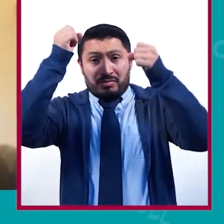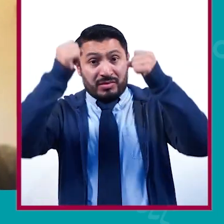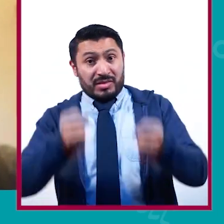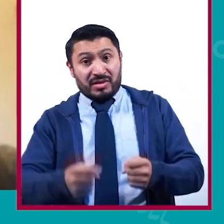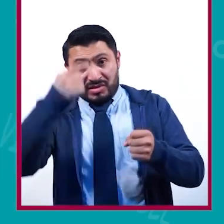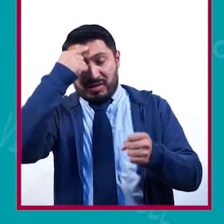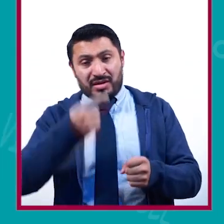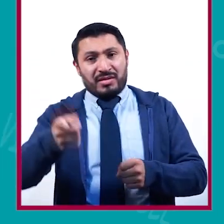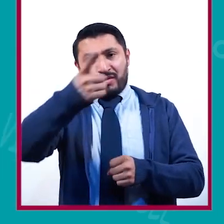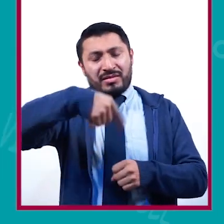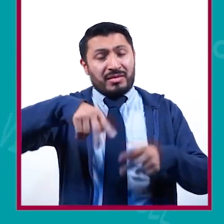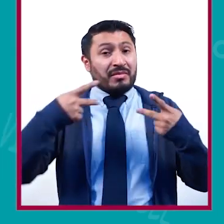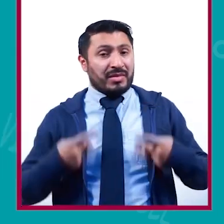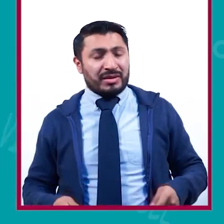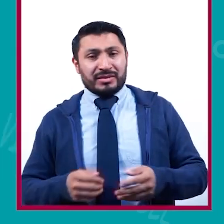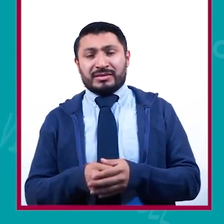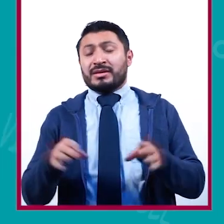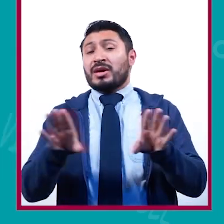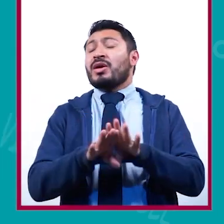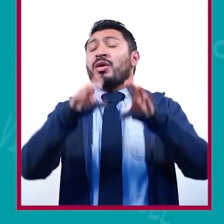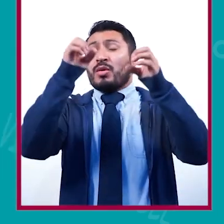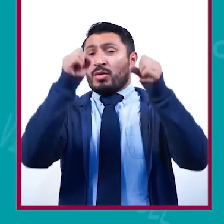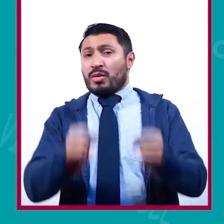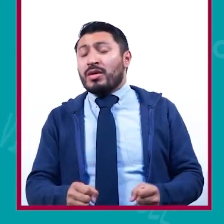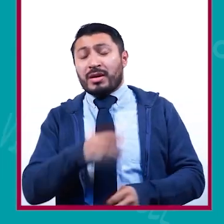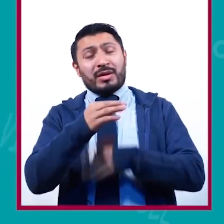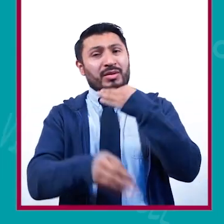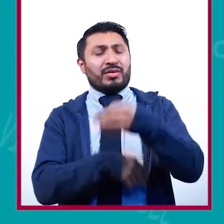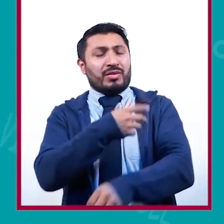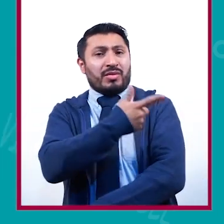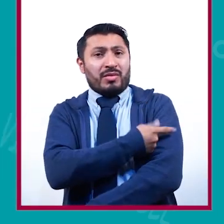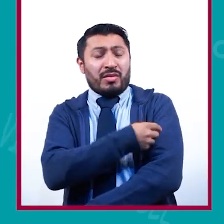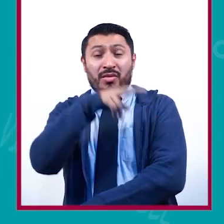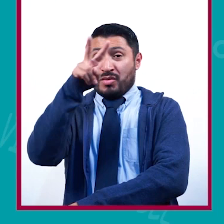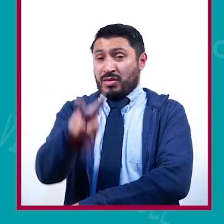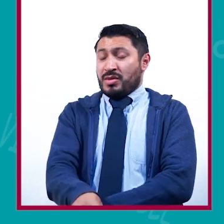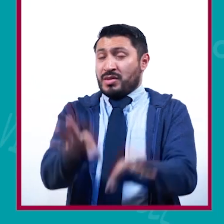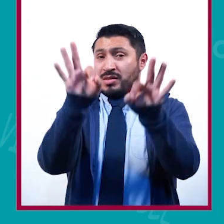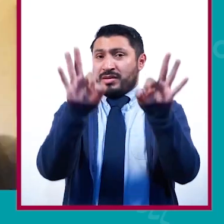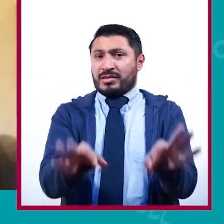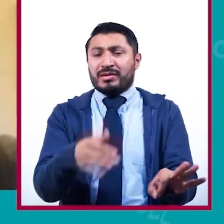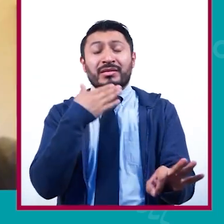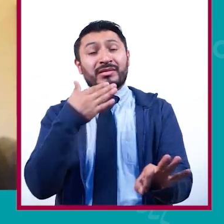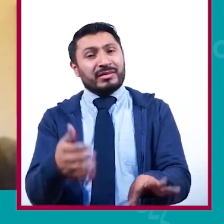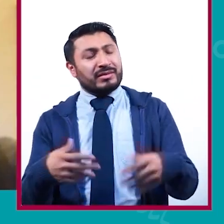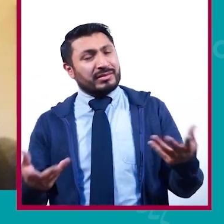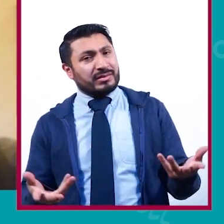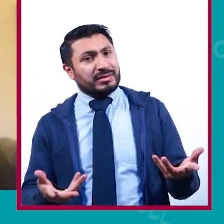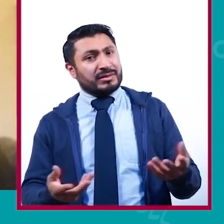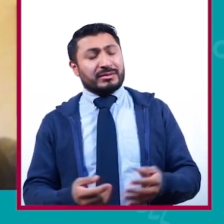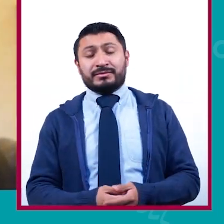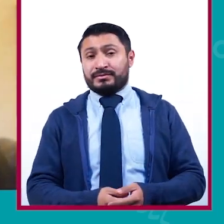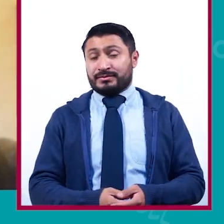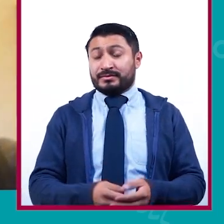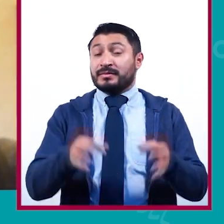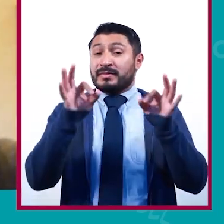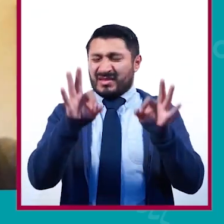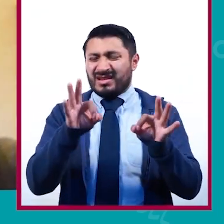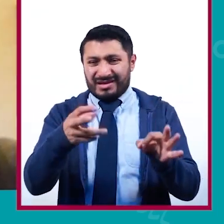la población. ¿Cómo se garantiza que todas las vacunas sean realmente eficaces? La eficacia